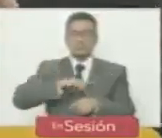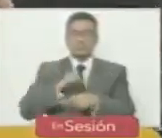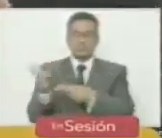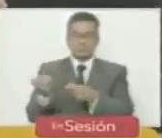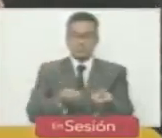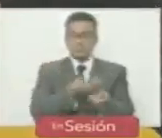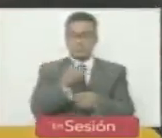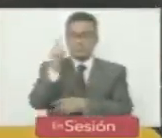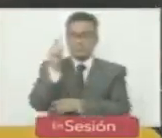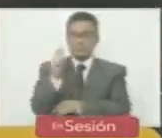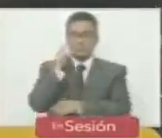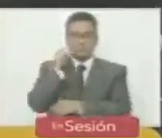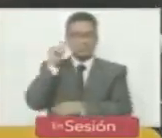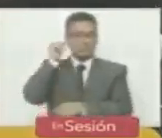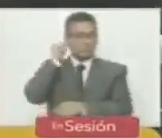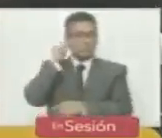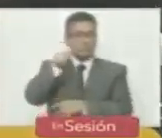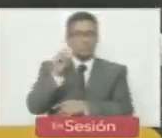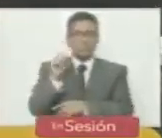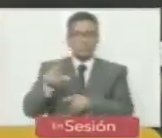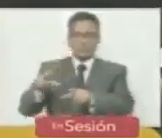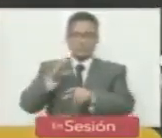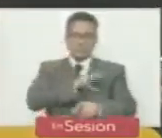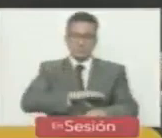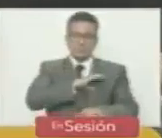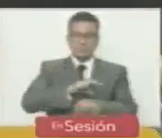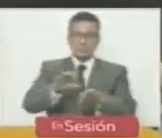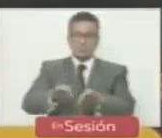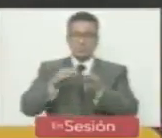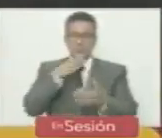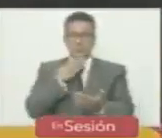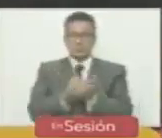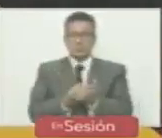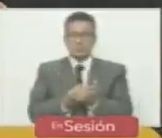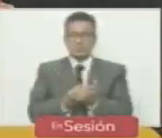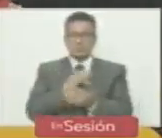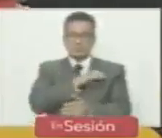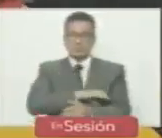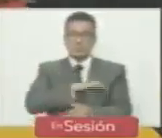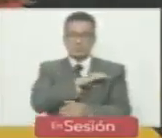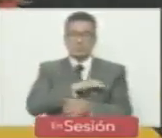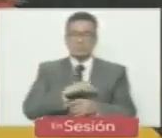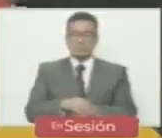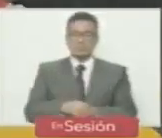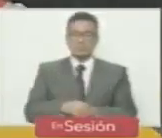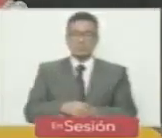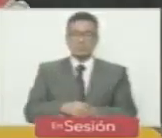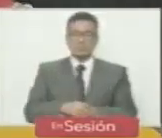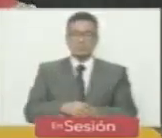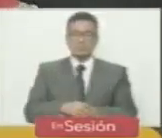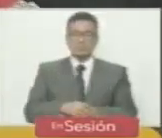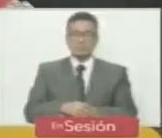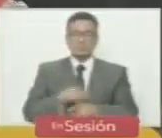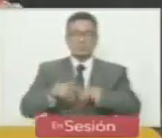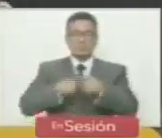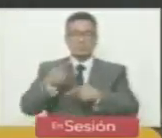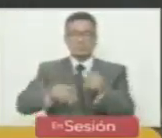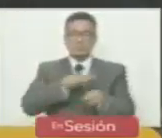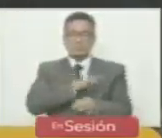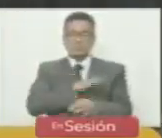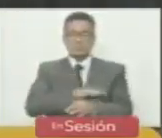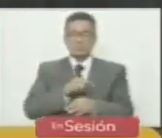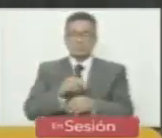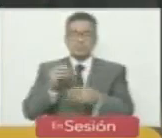invitamos, diputados y diputadas, desde esta comisión especial, que agradezco a la Comisión de Desarrollo Social que